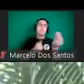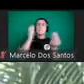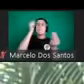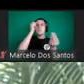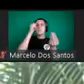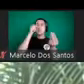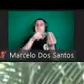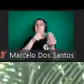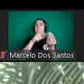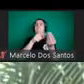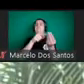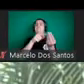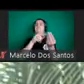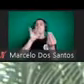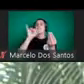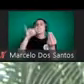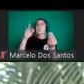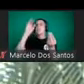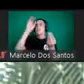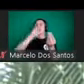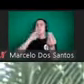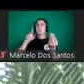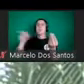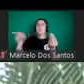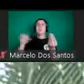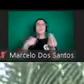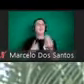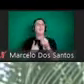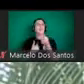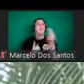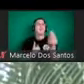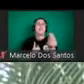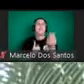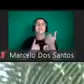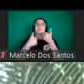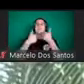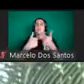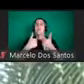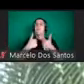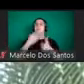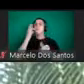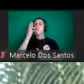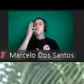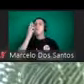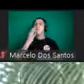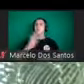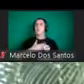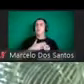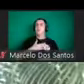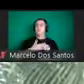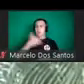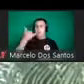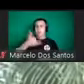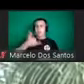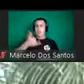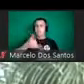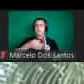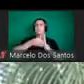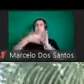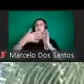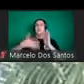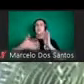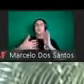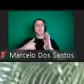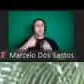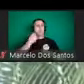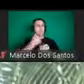muchas personas con discapacidad han podido demostrar el gran talento que tienen, las habilidades con las que cuentan, y también la